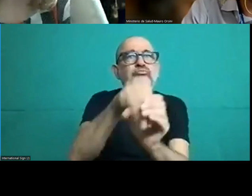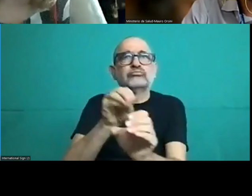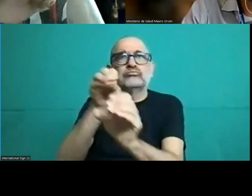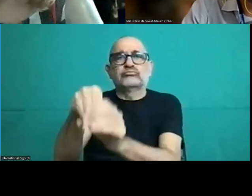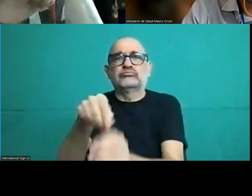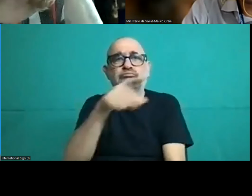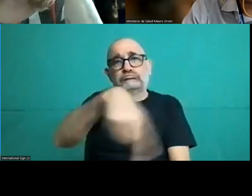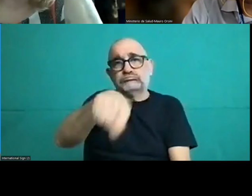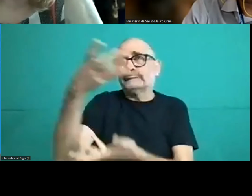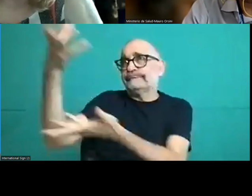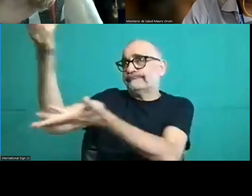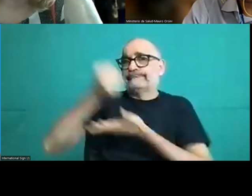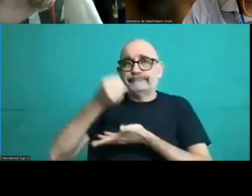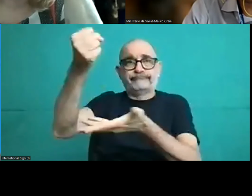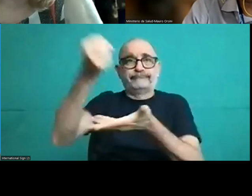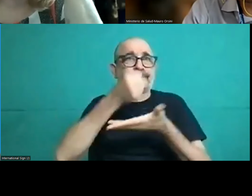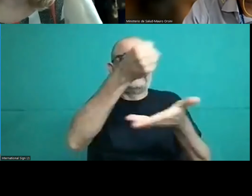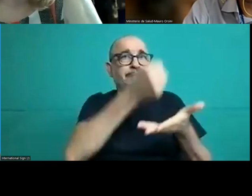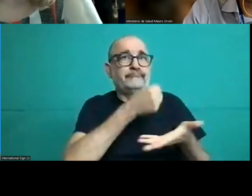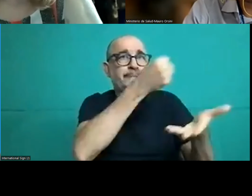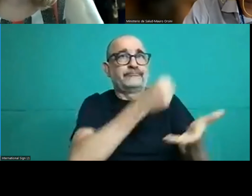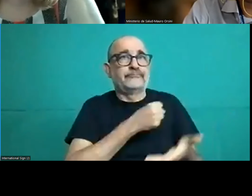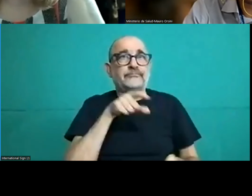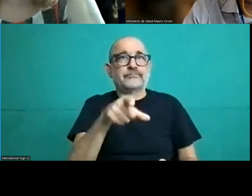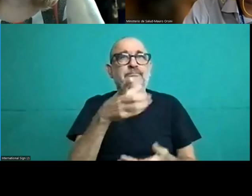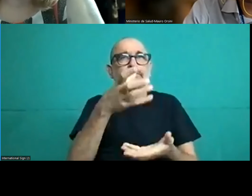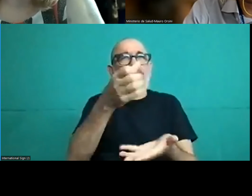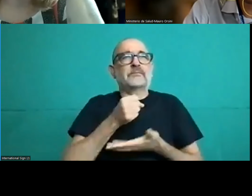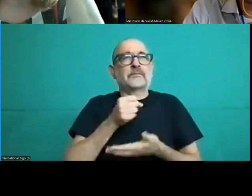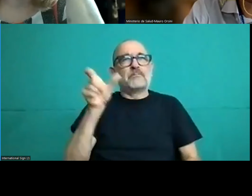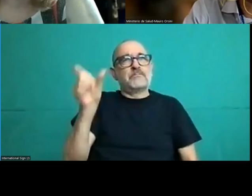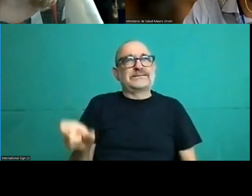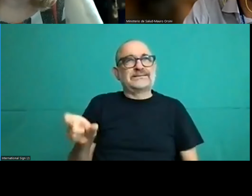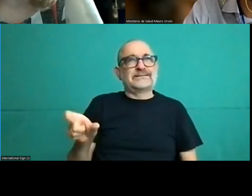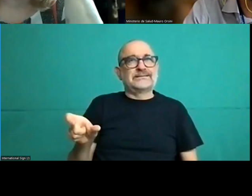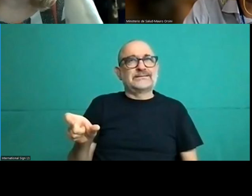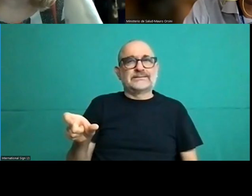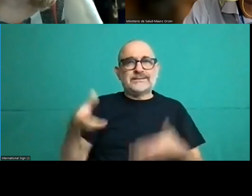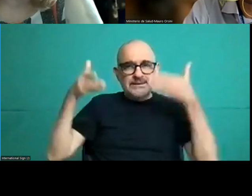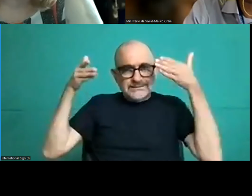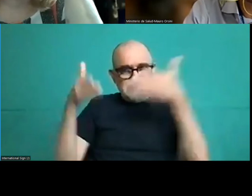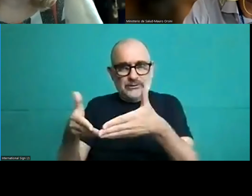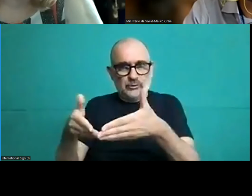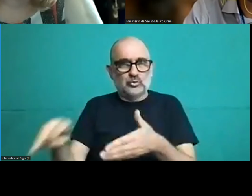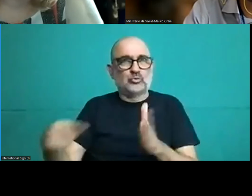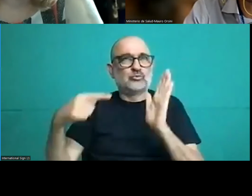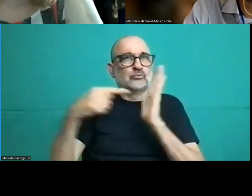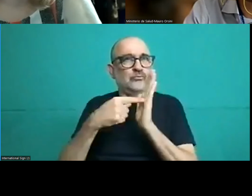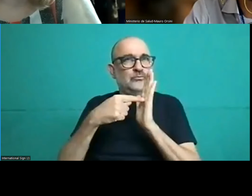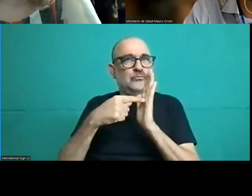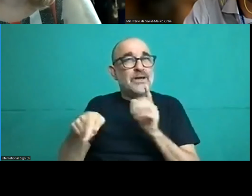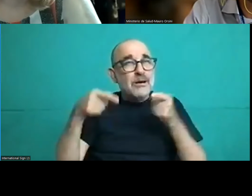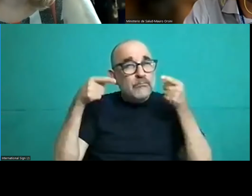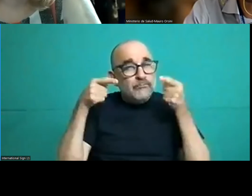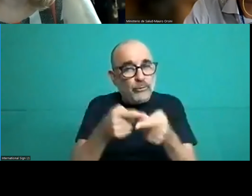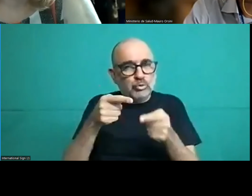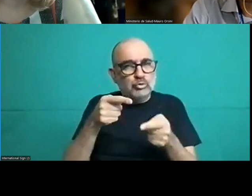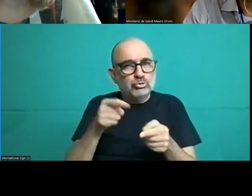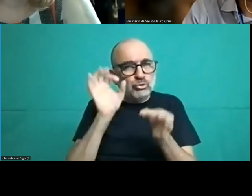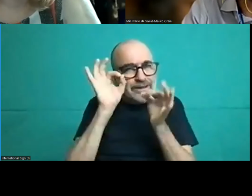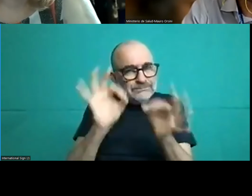y en este punto específico, cómo hacer que sea realmente partícipe de su atención y también de su propia